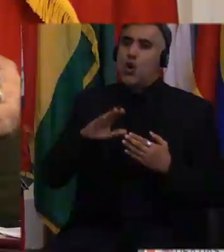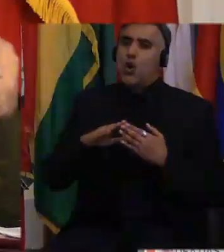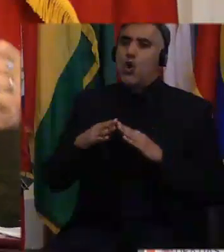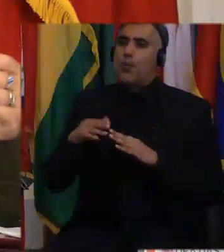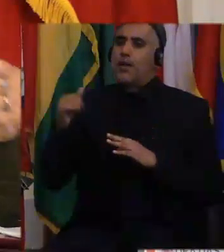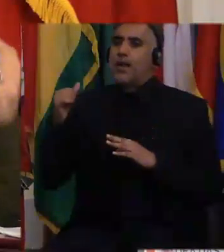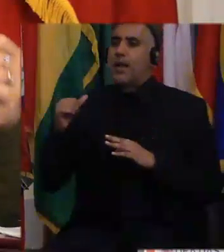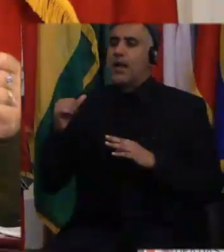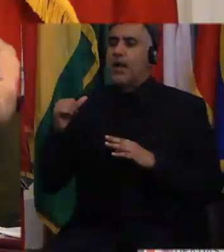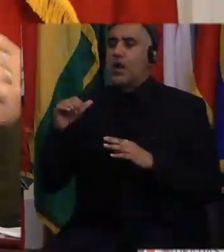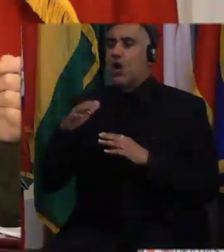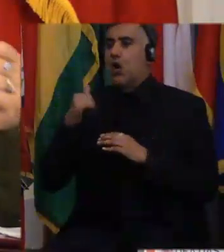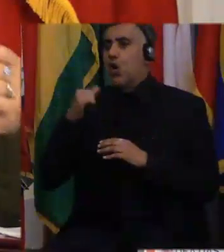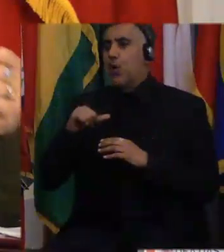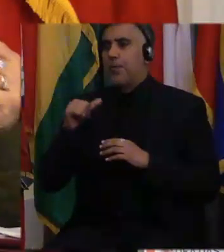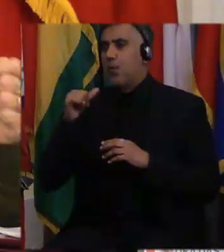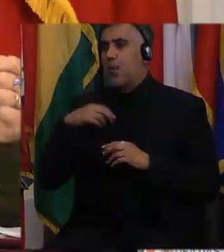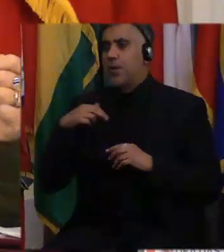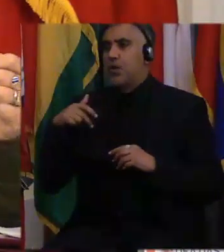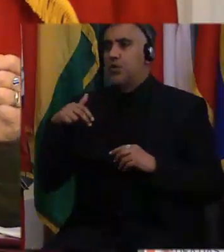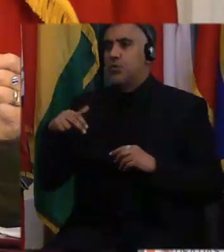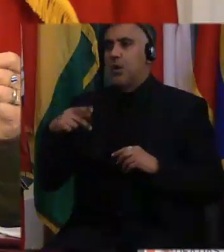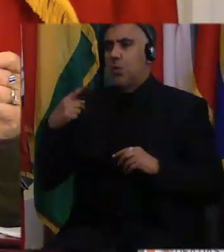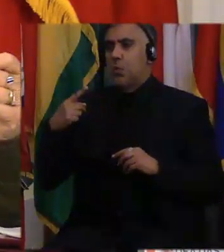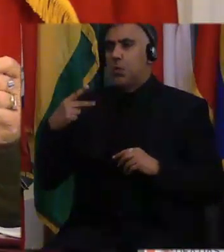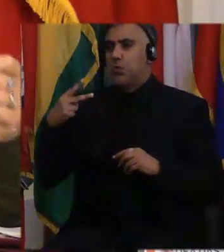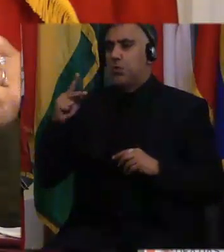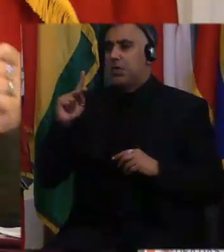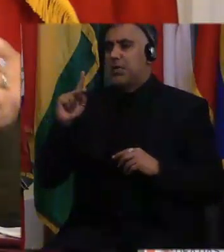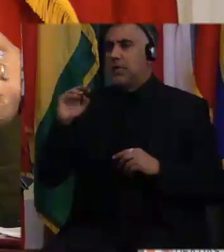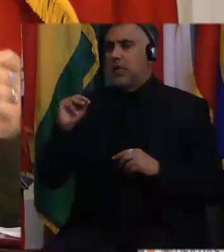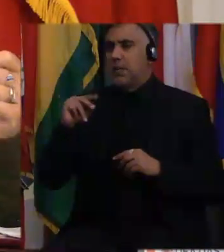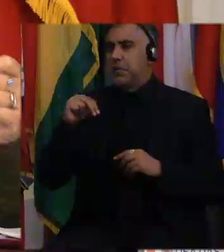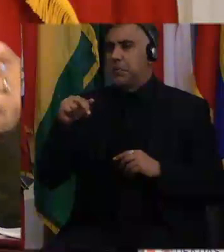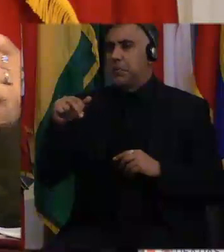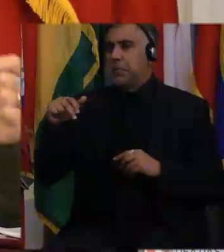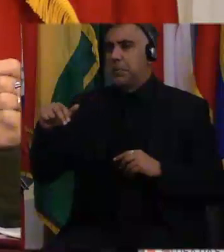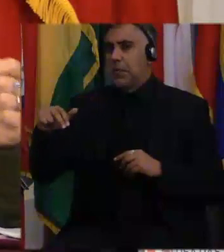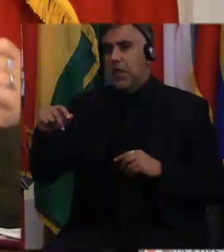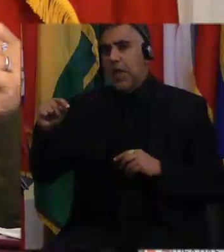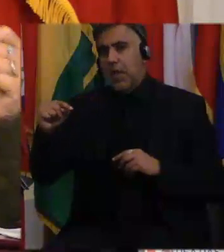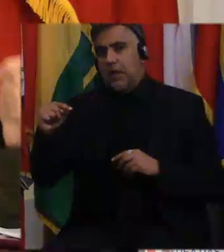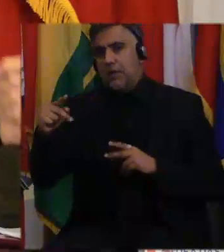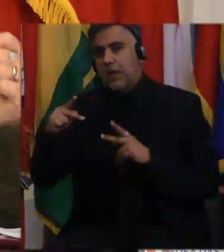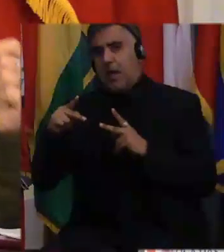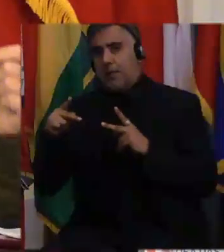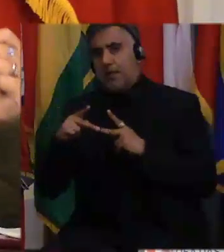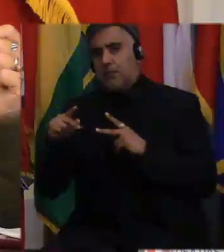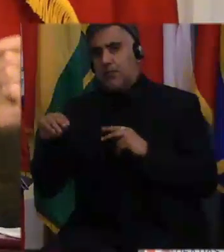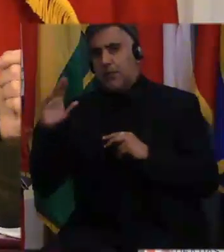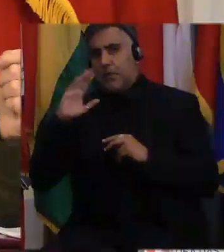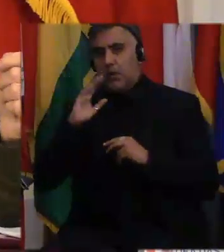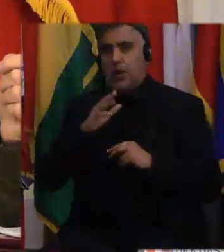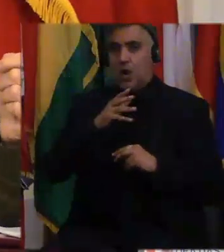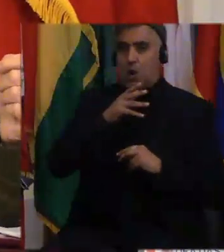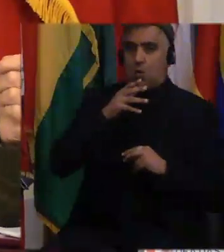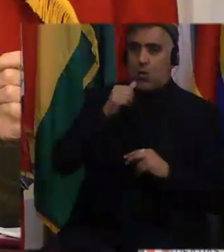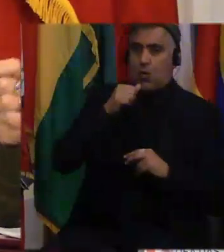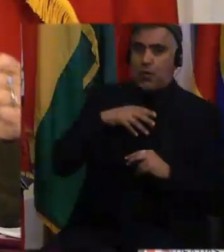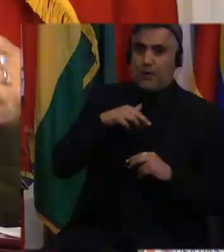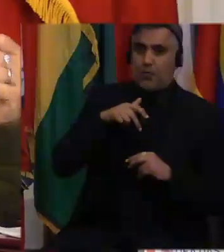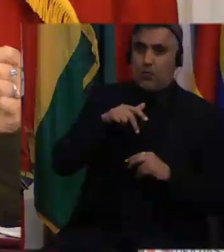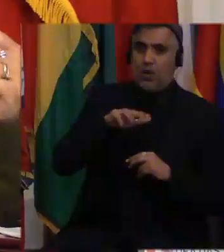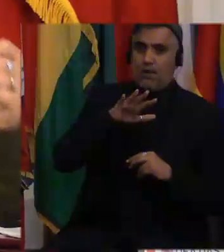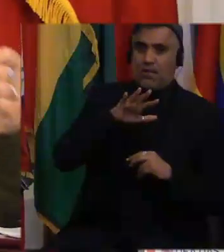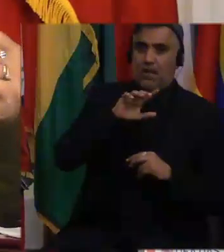caminar 1 o 2 kilómetros y encontrar un lugar donde va a ser atendida. Una mujer rural tiene que salir y caminar 5 o 6 horas a